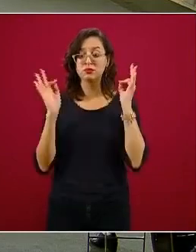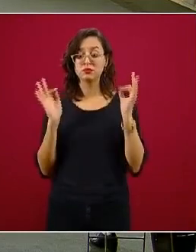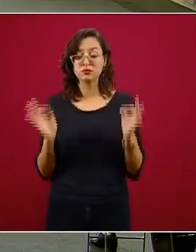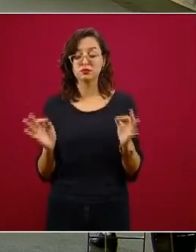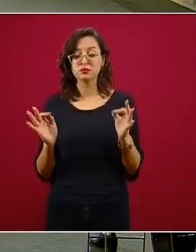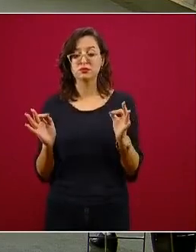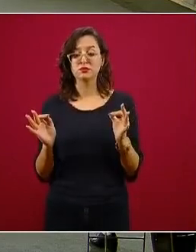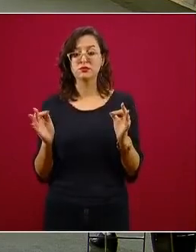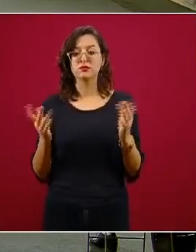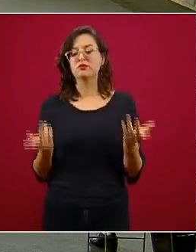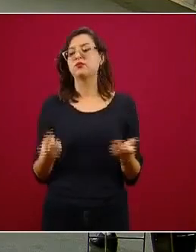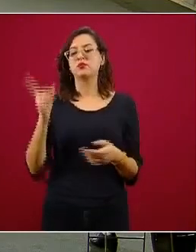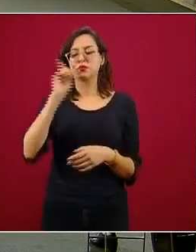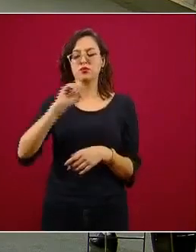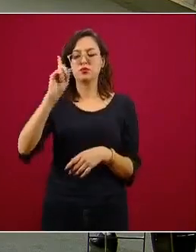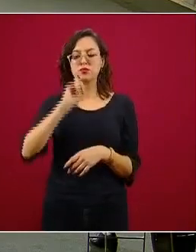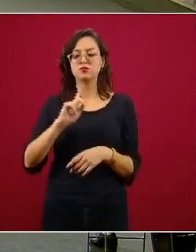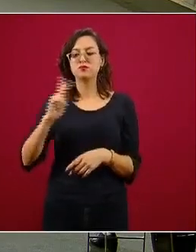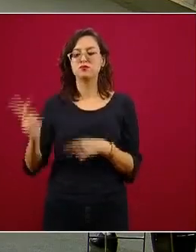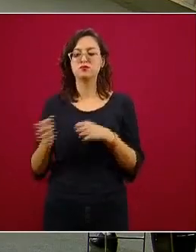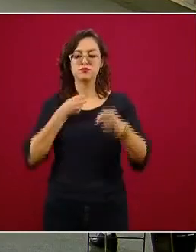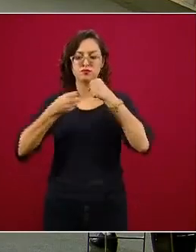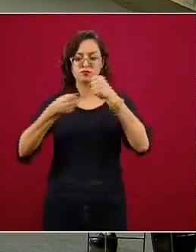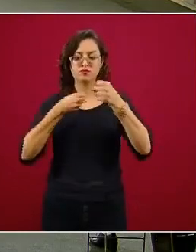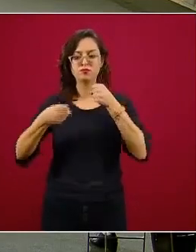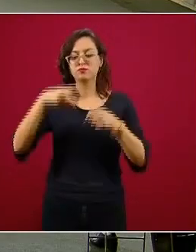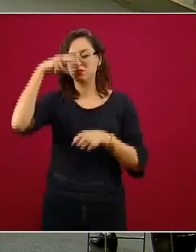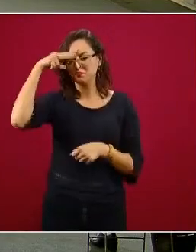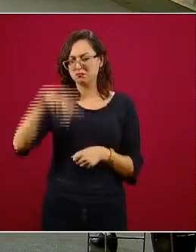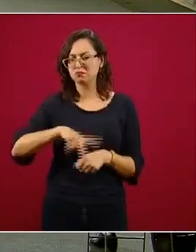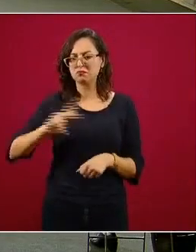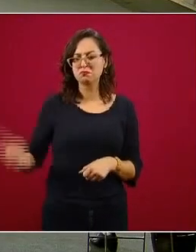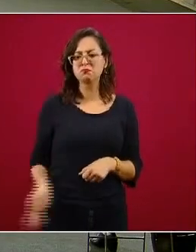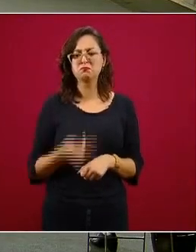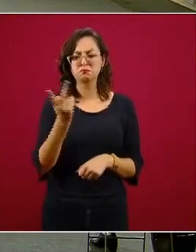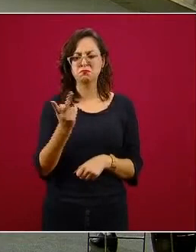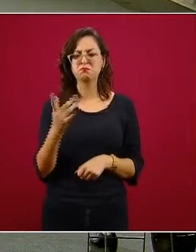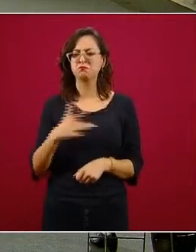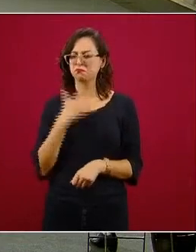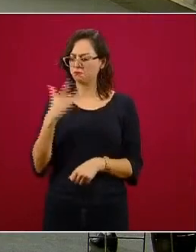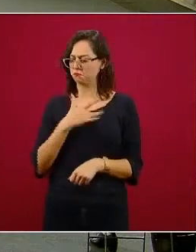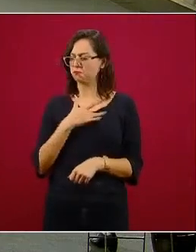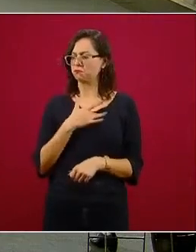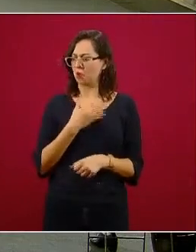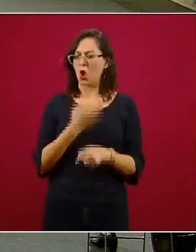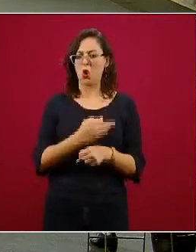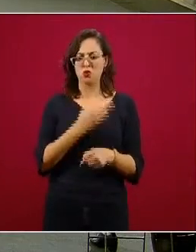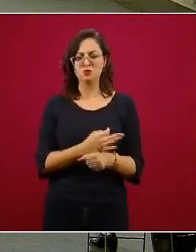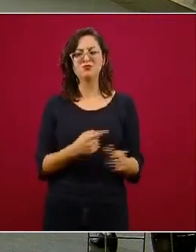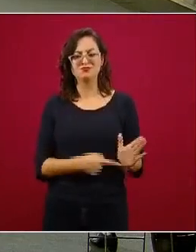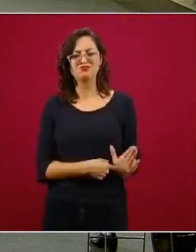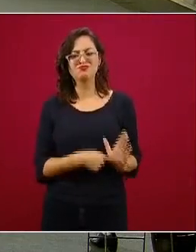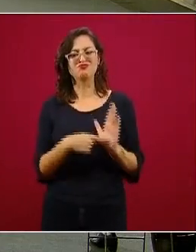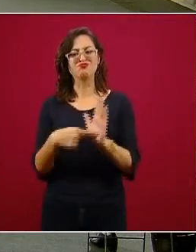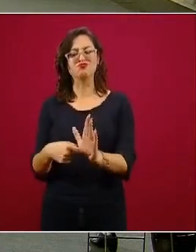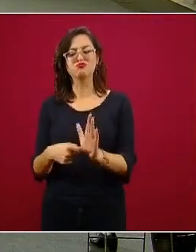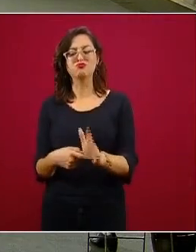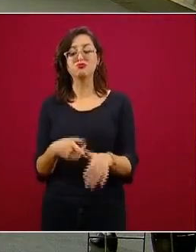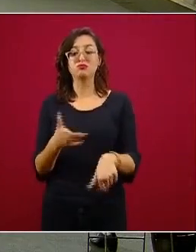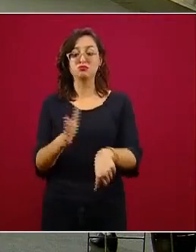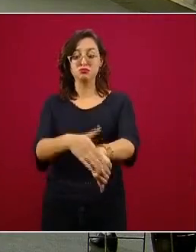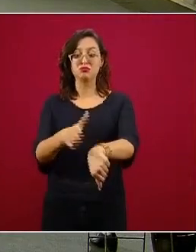de la pregunta de una periodista mexicana, me parece perfectamente oportuno, porque es este llamado